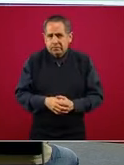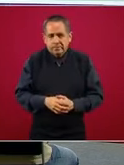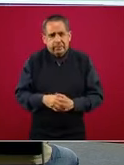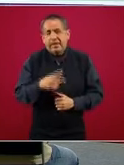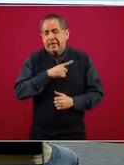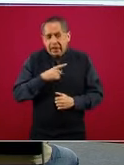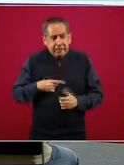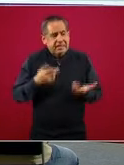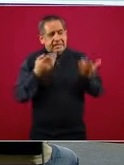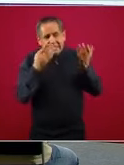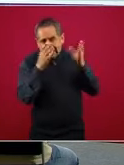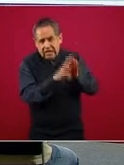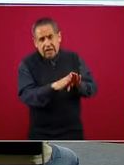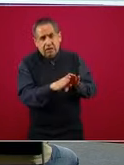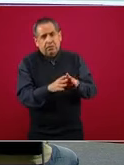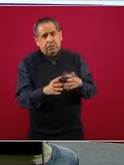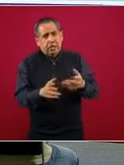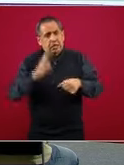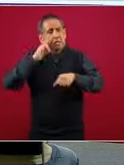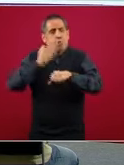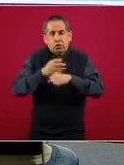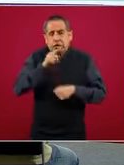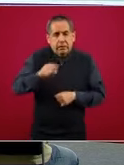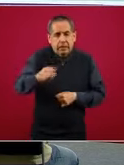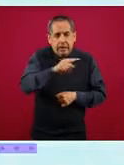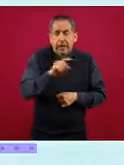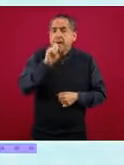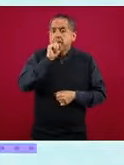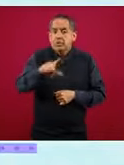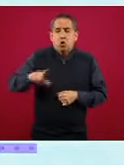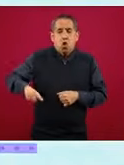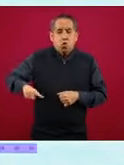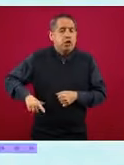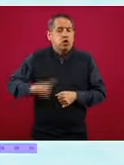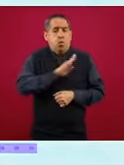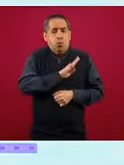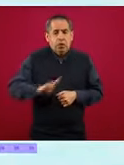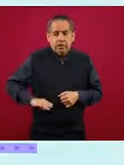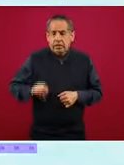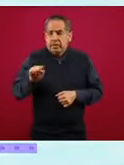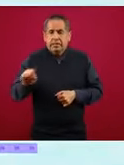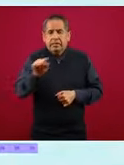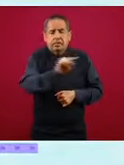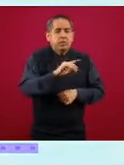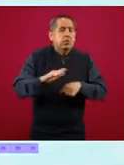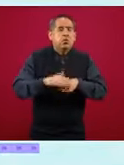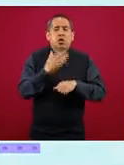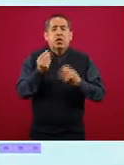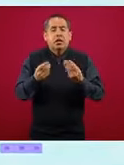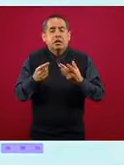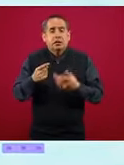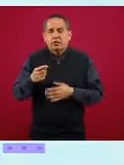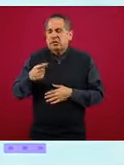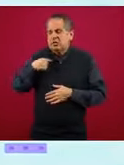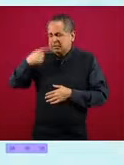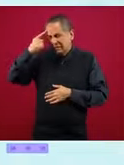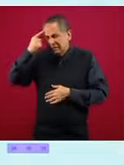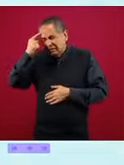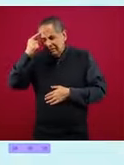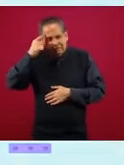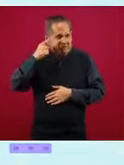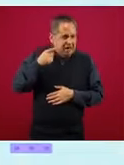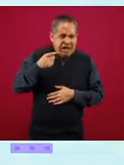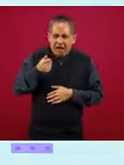deben permanecer cerrados. Es responsabilidad también de los propios gobiernos municipales, porque muchas de las decisiones